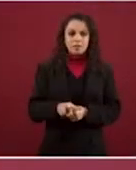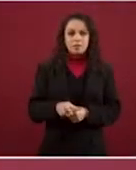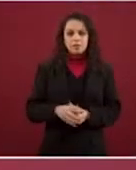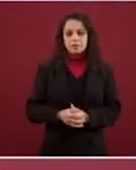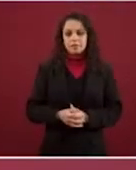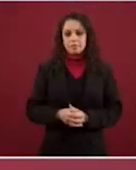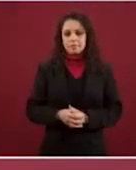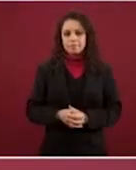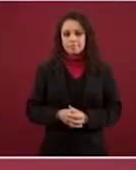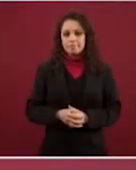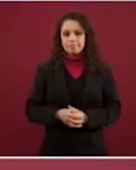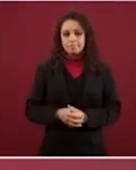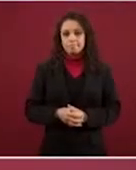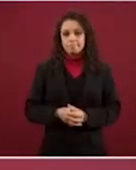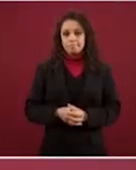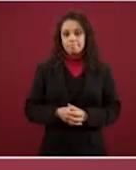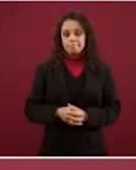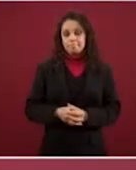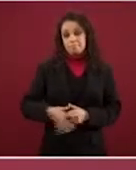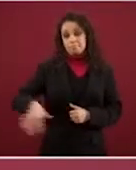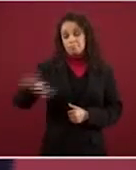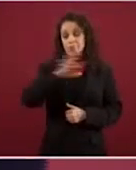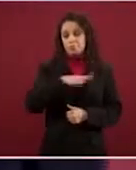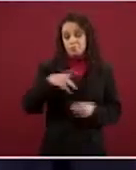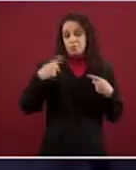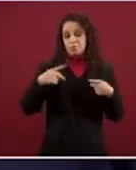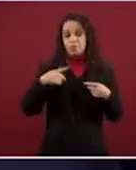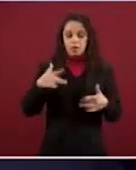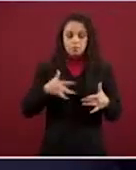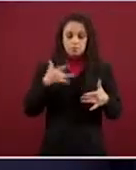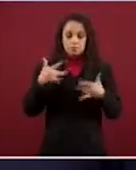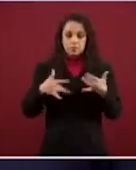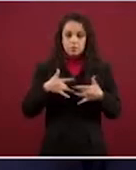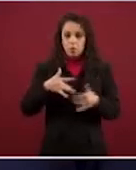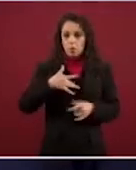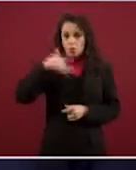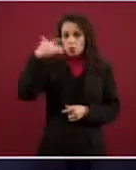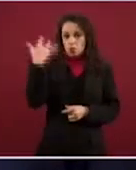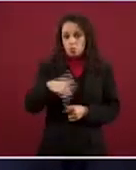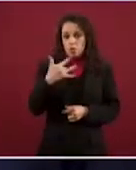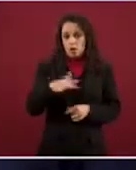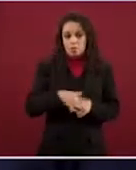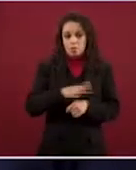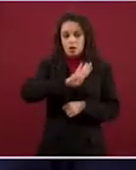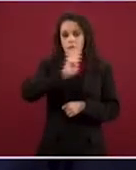le dolería a cualquier ser humano la pérdida de sus hijos, ¿no?